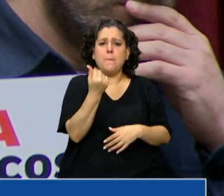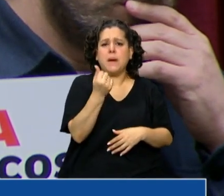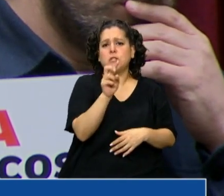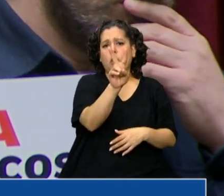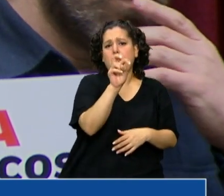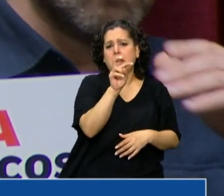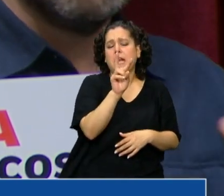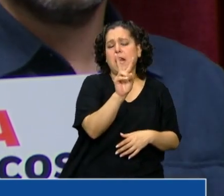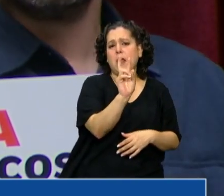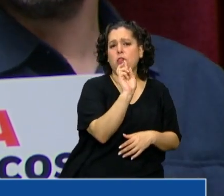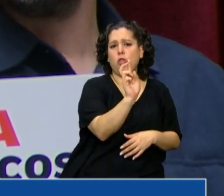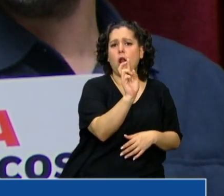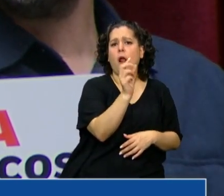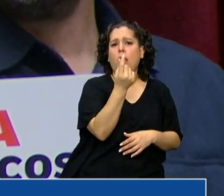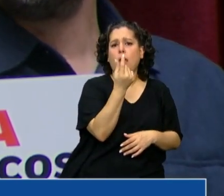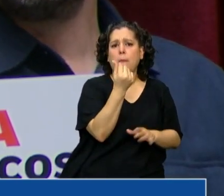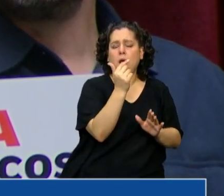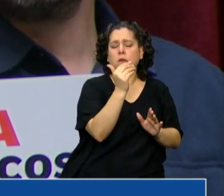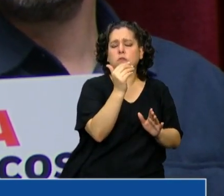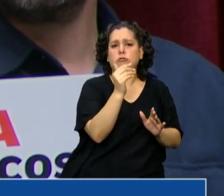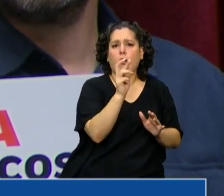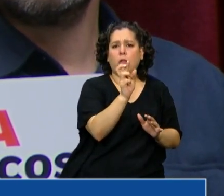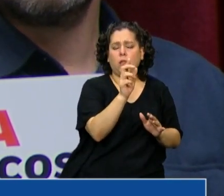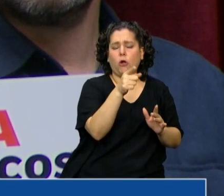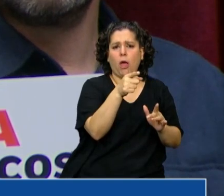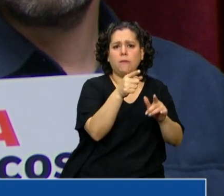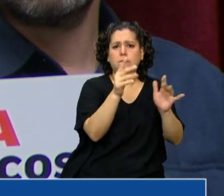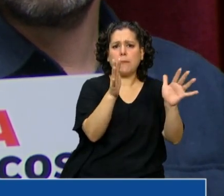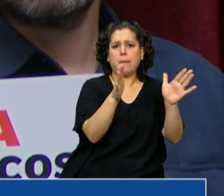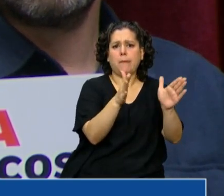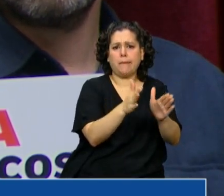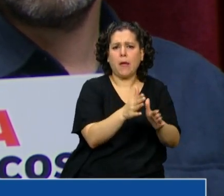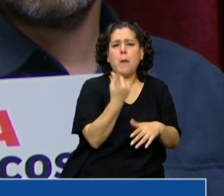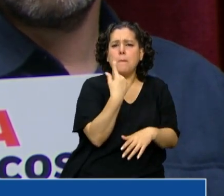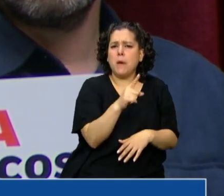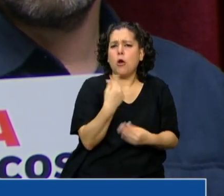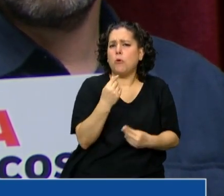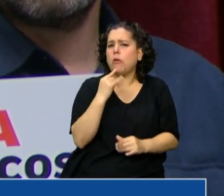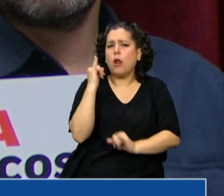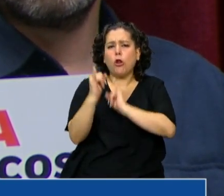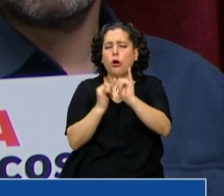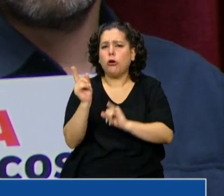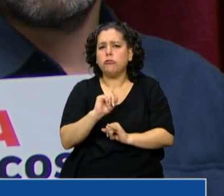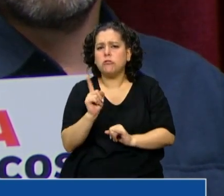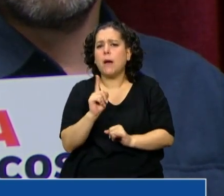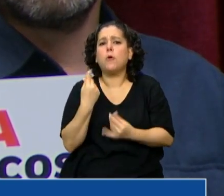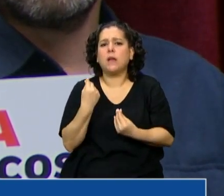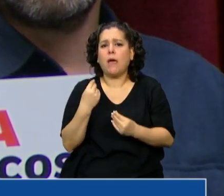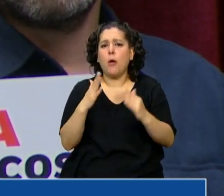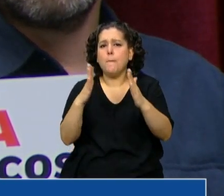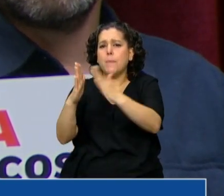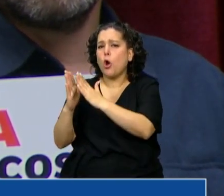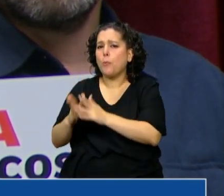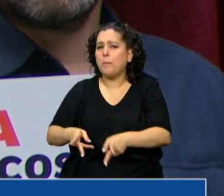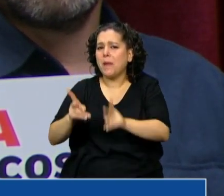en dólares del último periodo. Pero ¿por qué no citamos la suba exponencial de las propiedades en dólares en